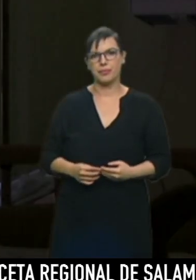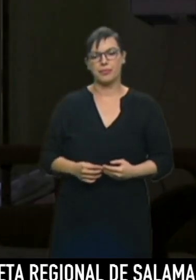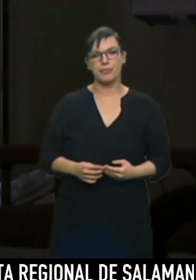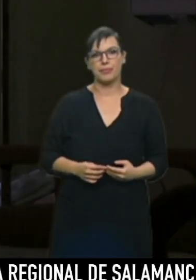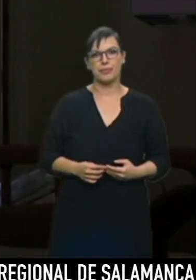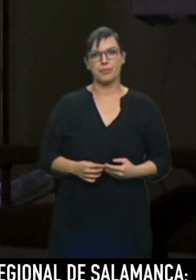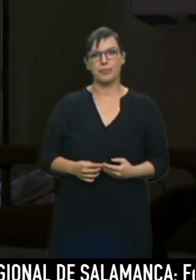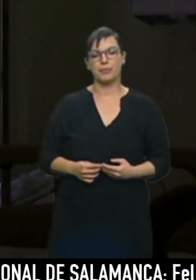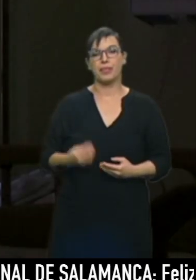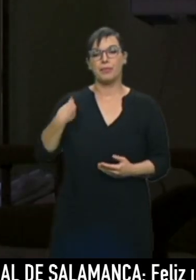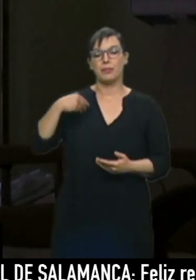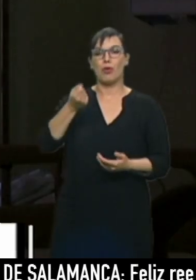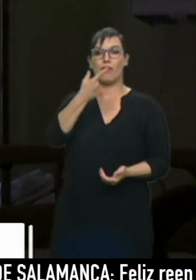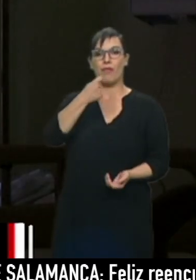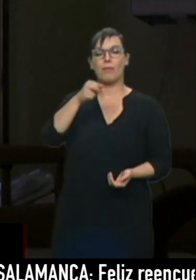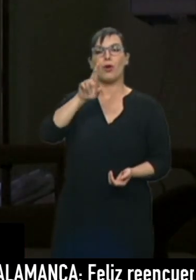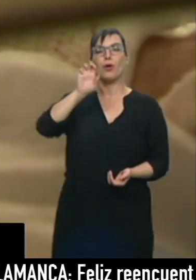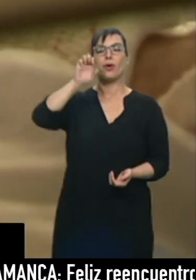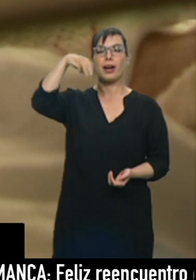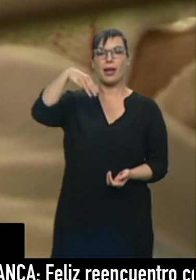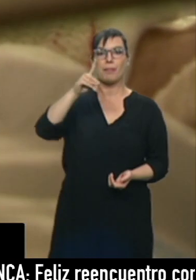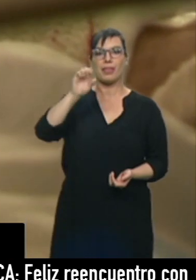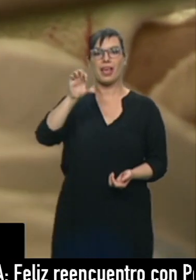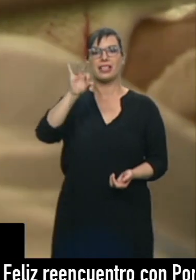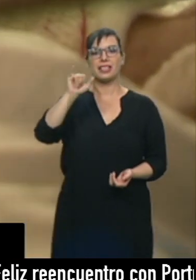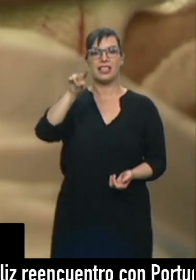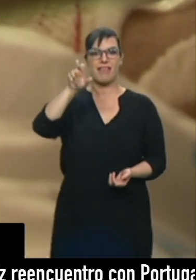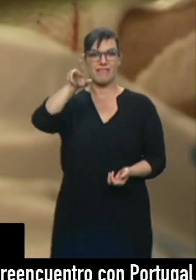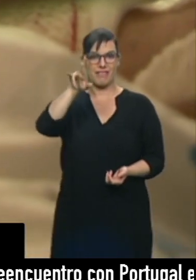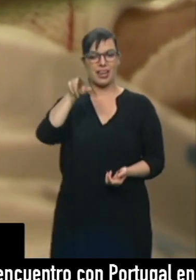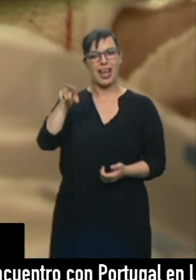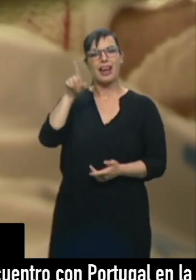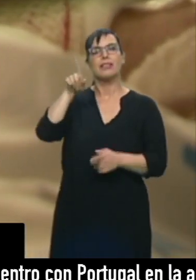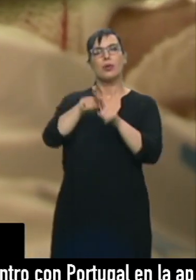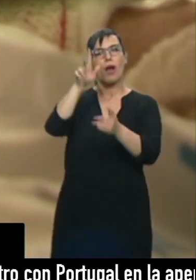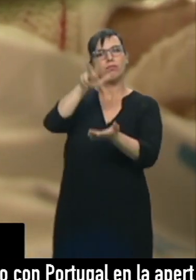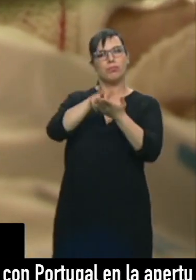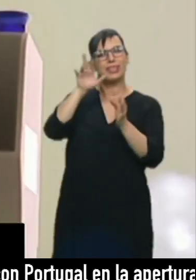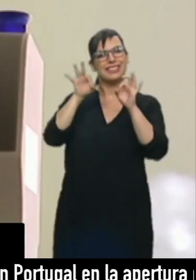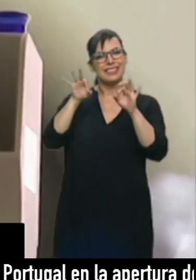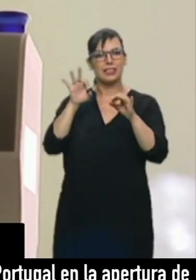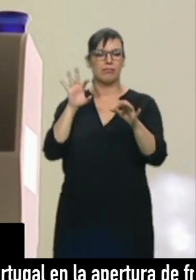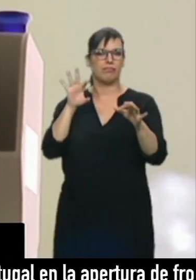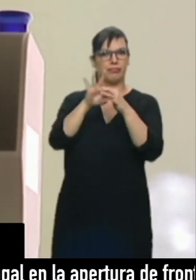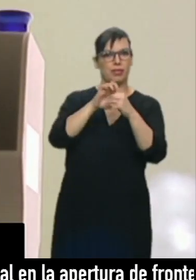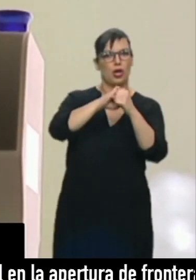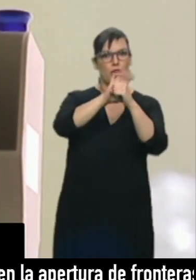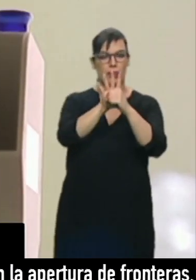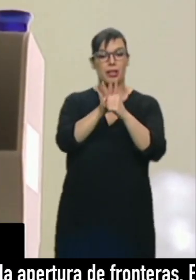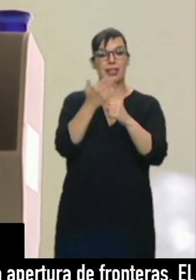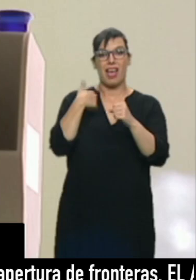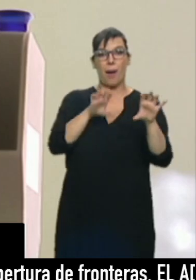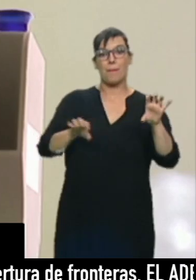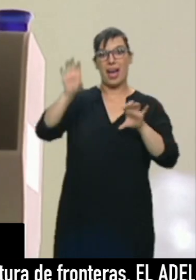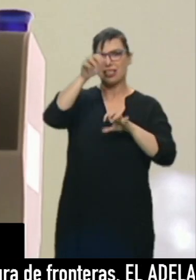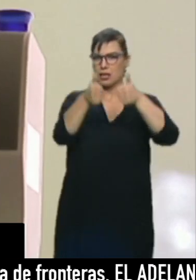El Remdesivir es el primer fármaco aprobado específicamente contra la COVID-19 y la competencia entre países por hacerse con él ya